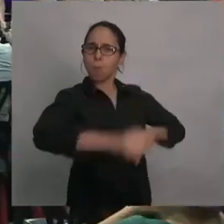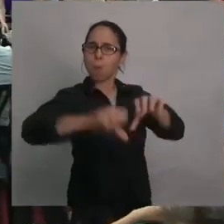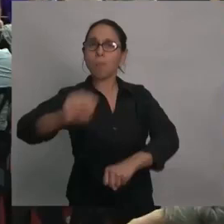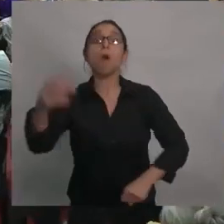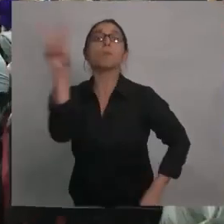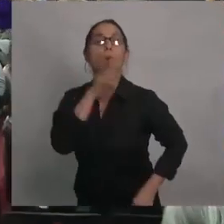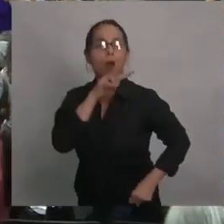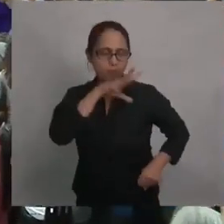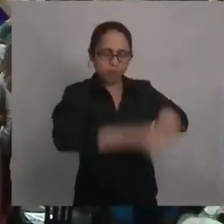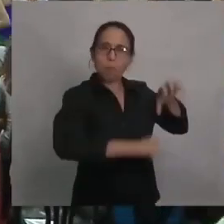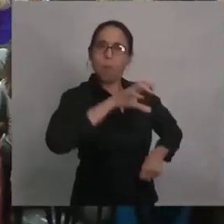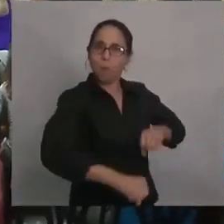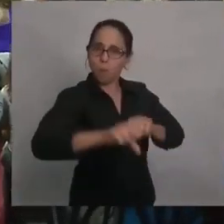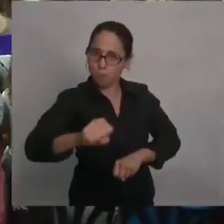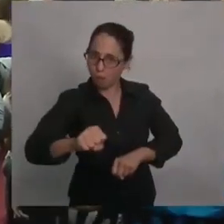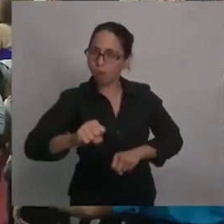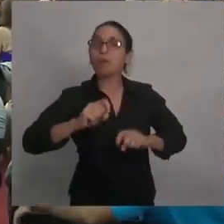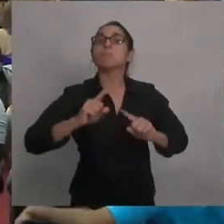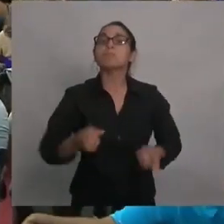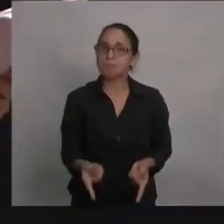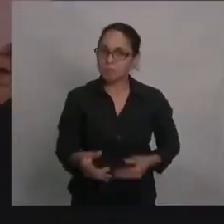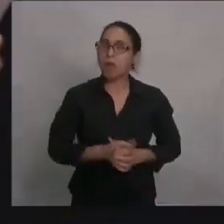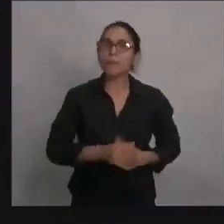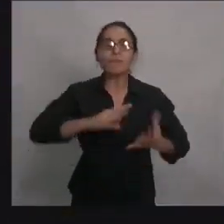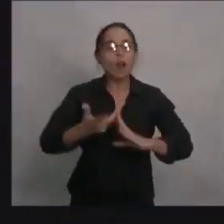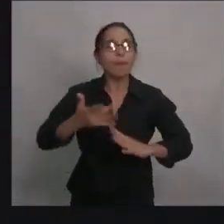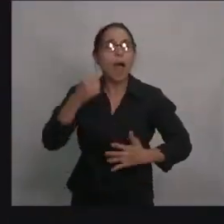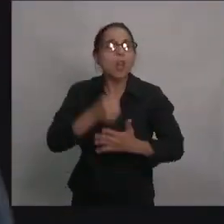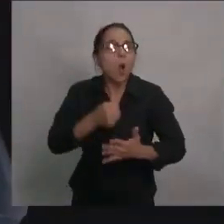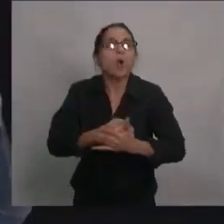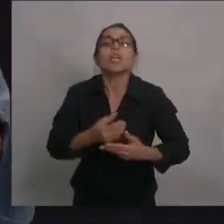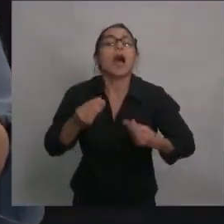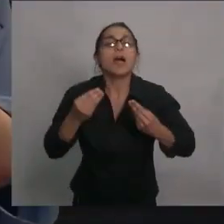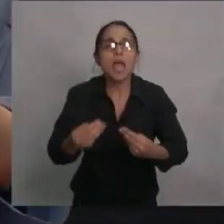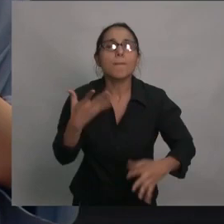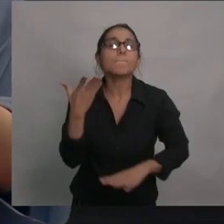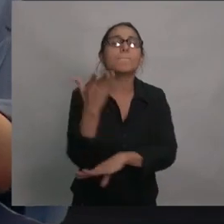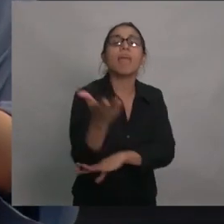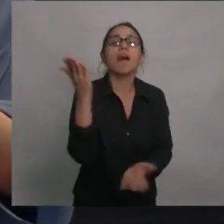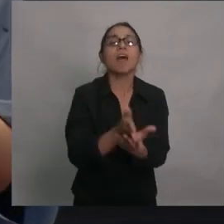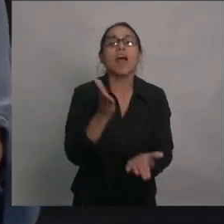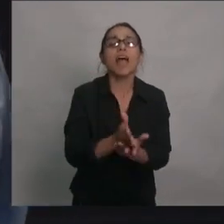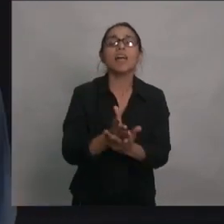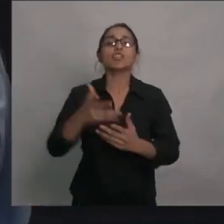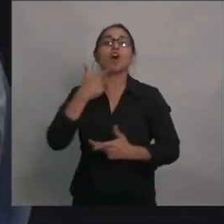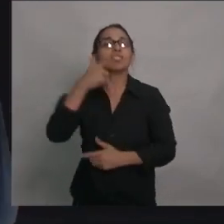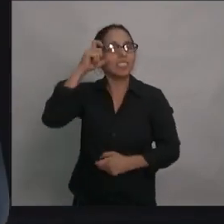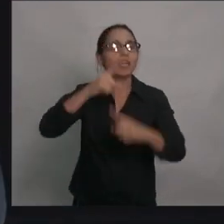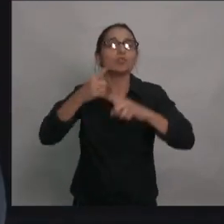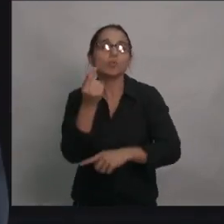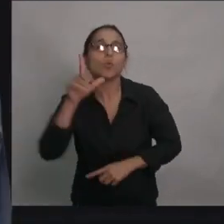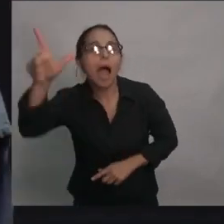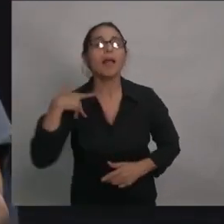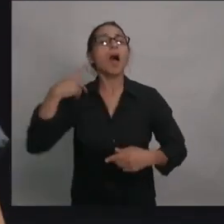muy bien, la espita de la reivindicación, derechos sexuales y reproductivos, la lucha por el derecho